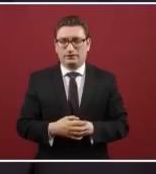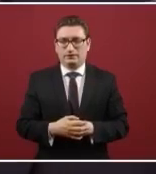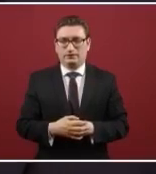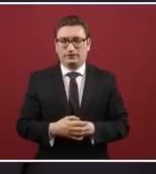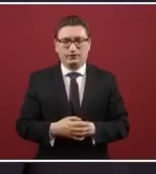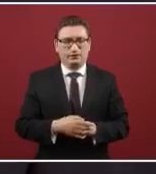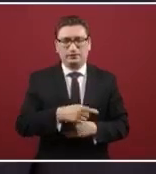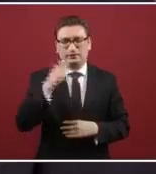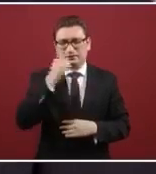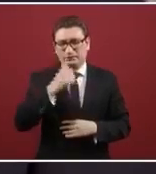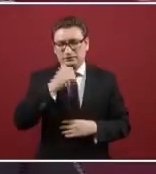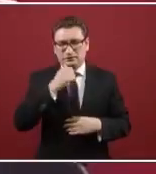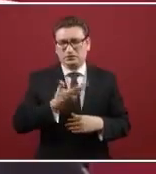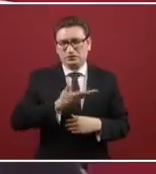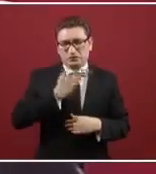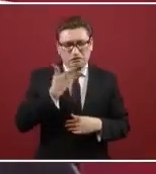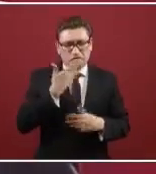todo el día.